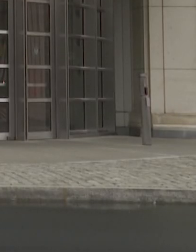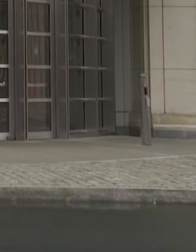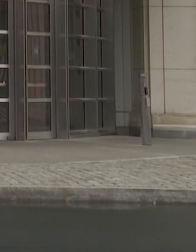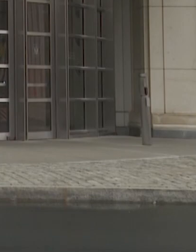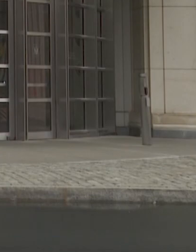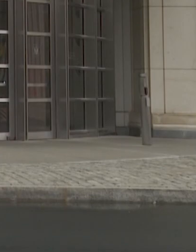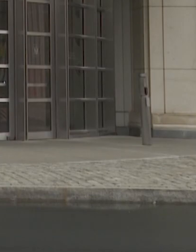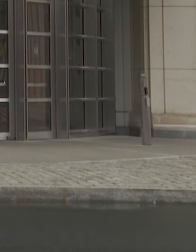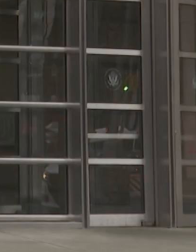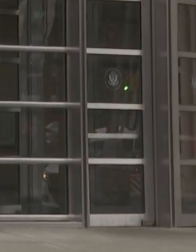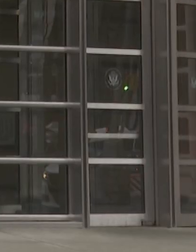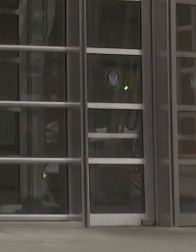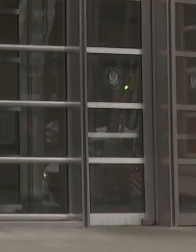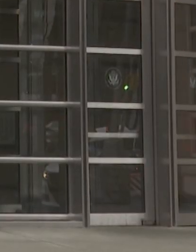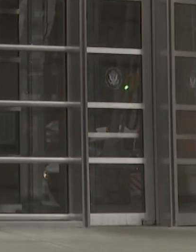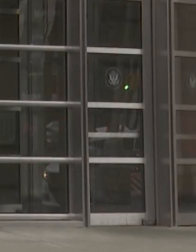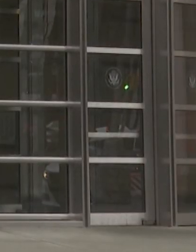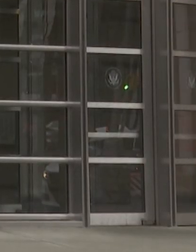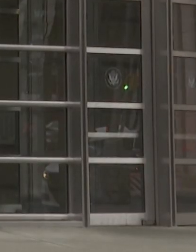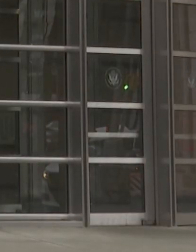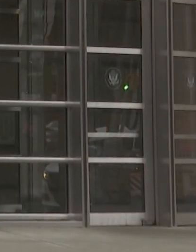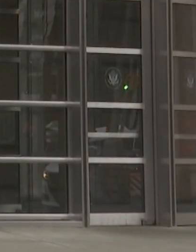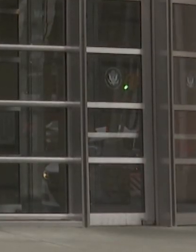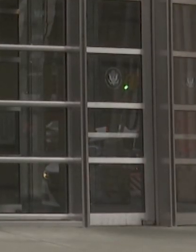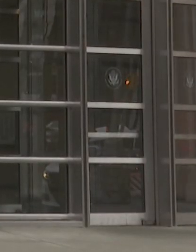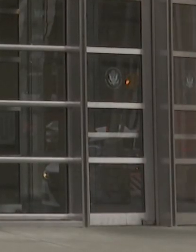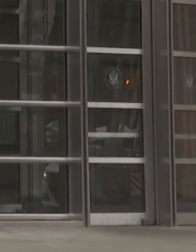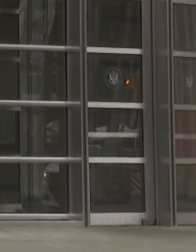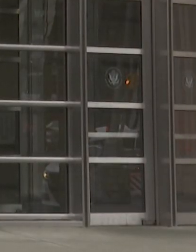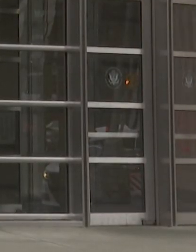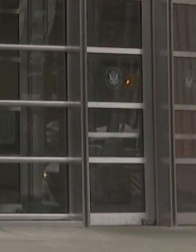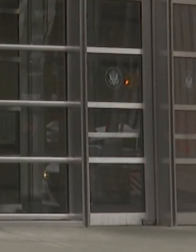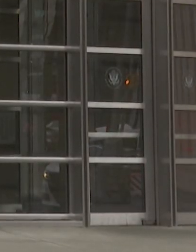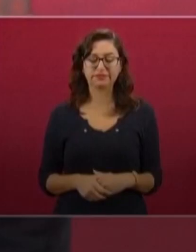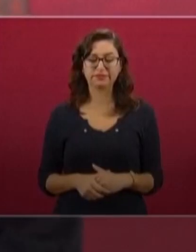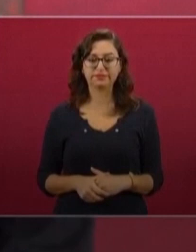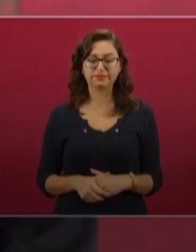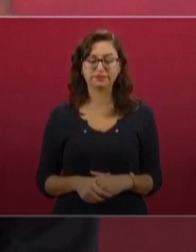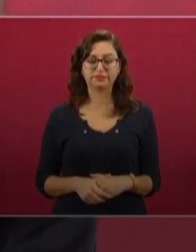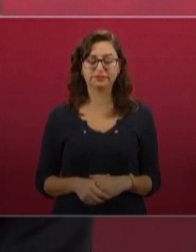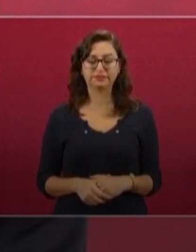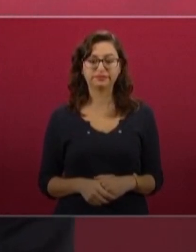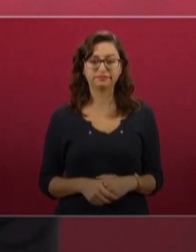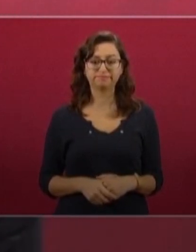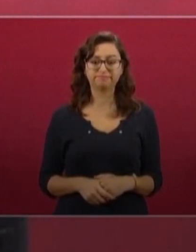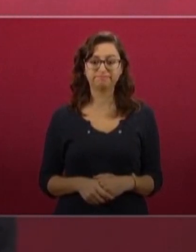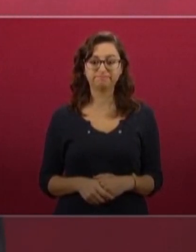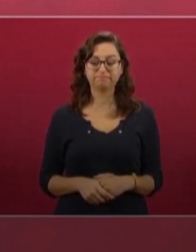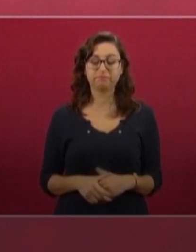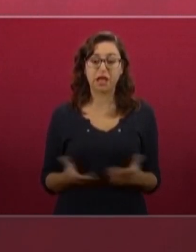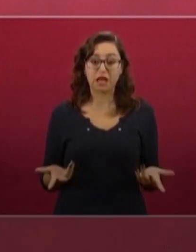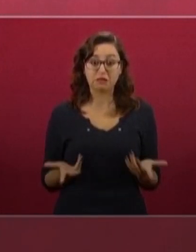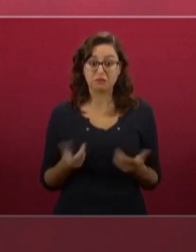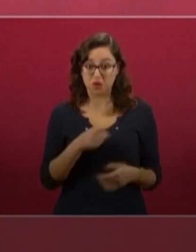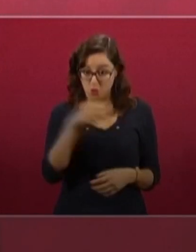York, la misma que juzgó a Joaquín "El Chapo" Guzmán y que llevó al caso de Genaro García Luna. Debe probarse.